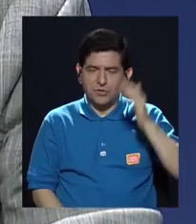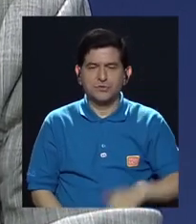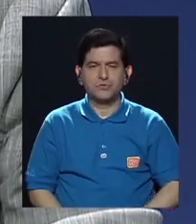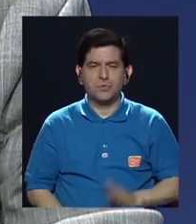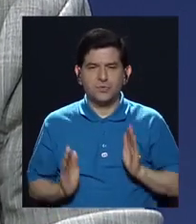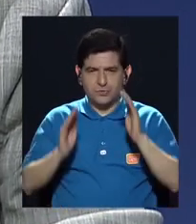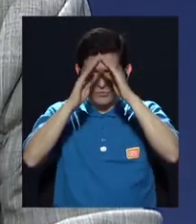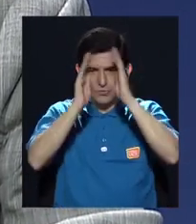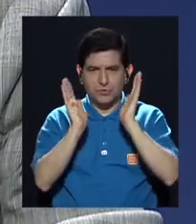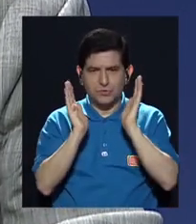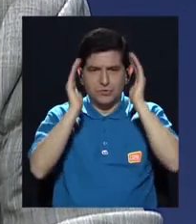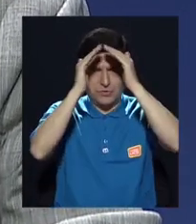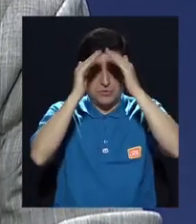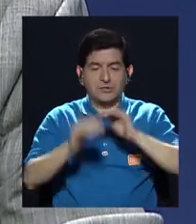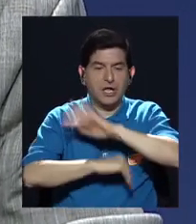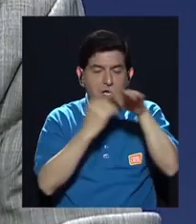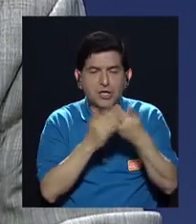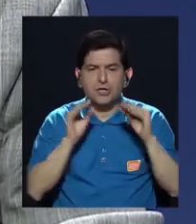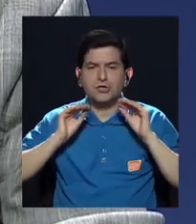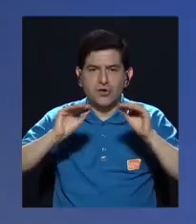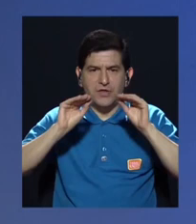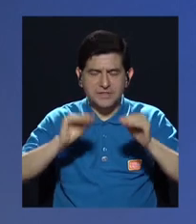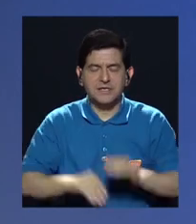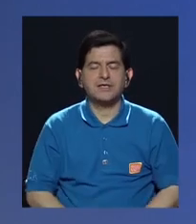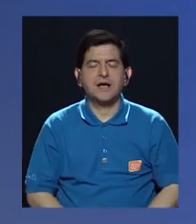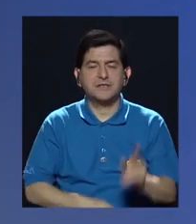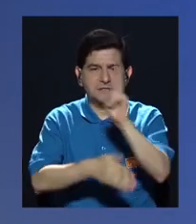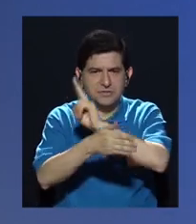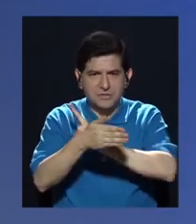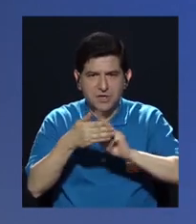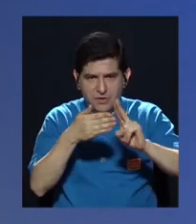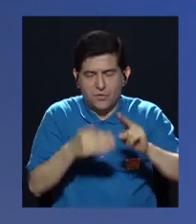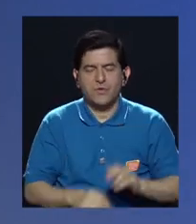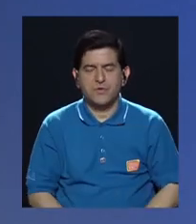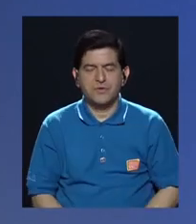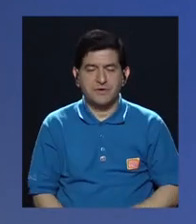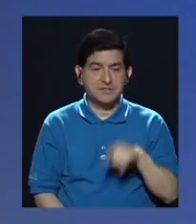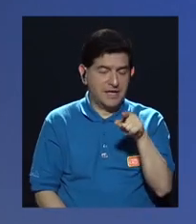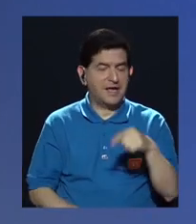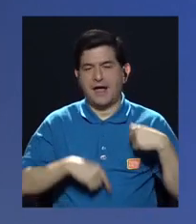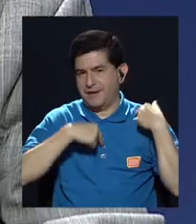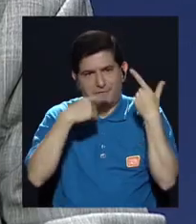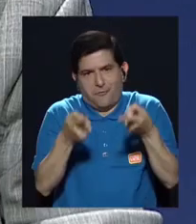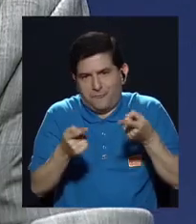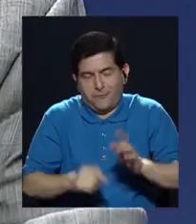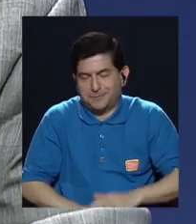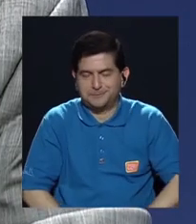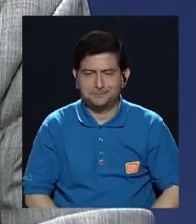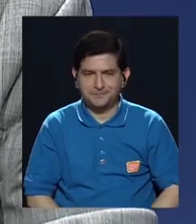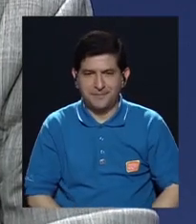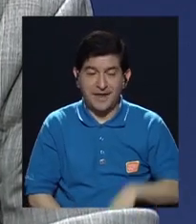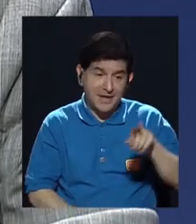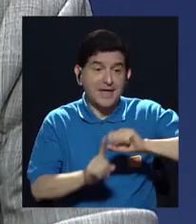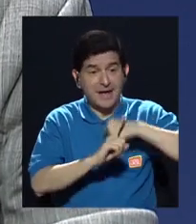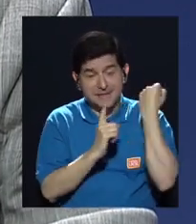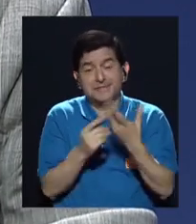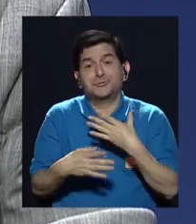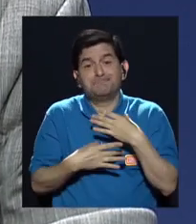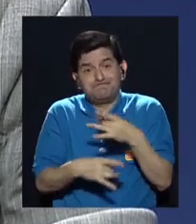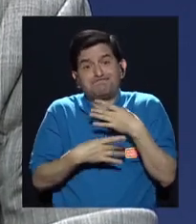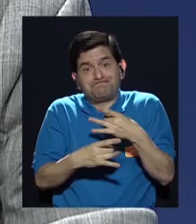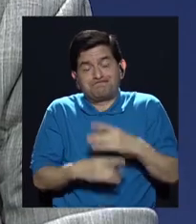papales y en todas las enseñanzas de la Universidad de La Vaina, a la cual él no asistió. Y eso